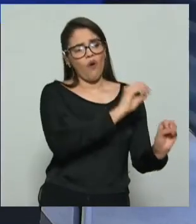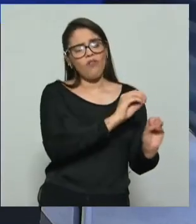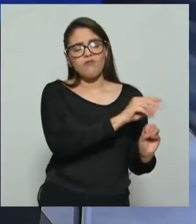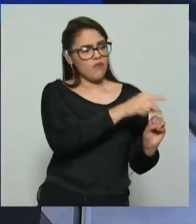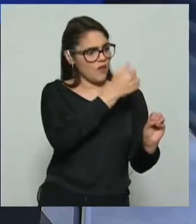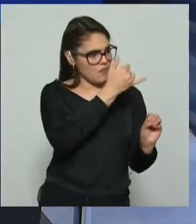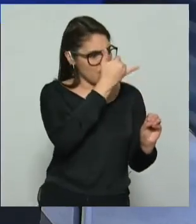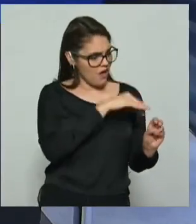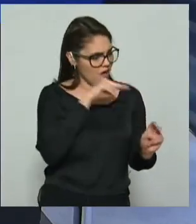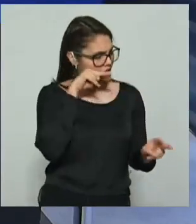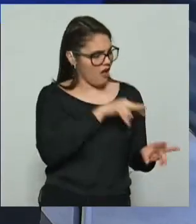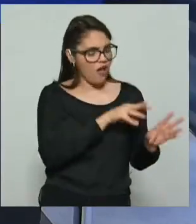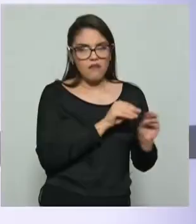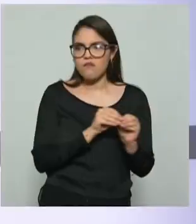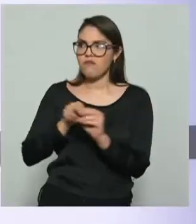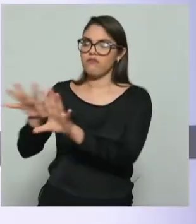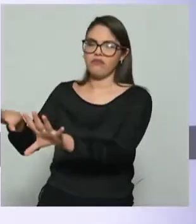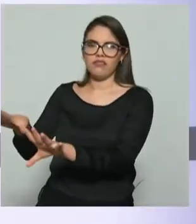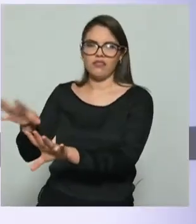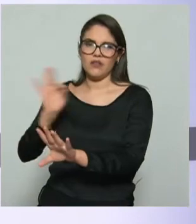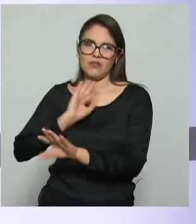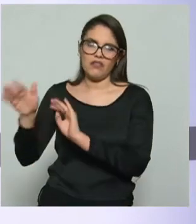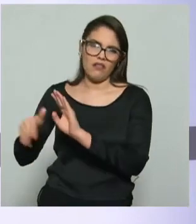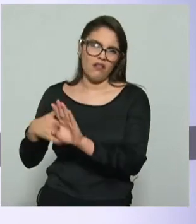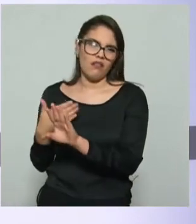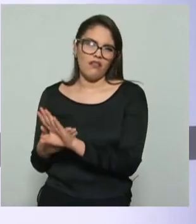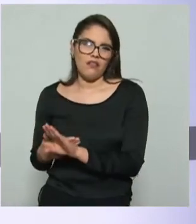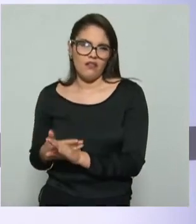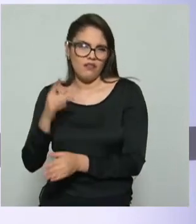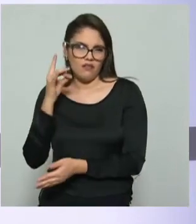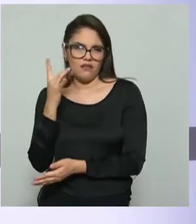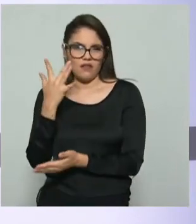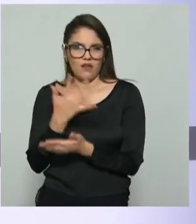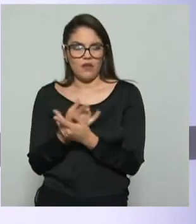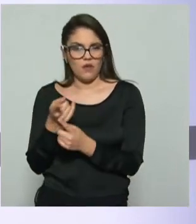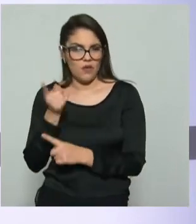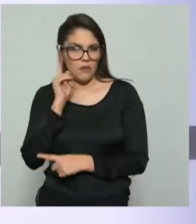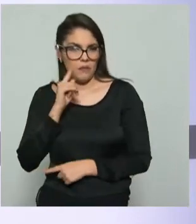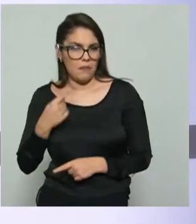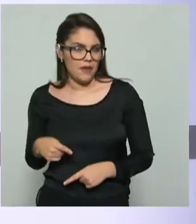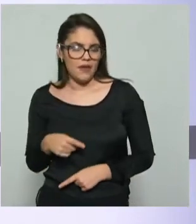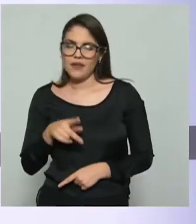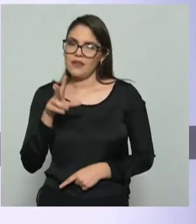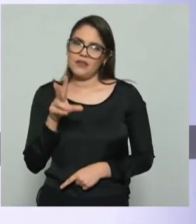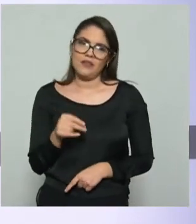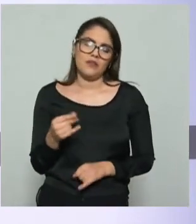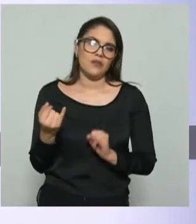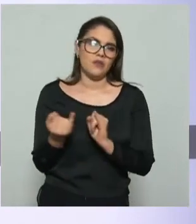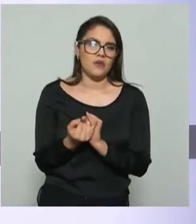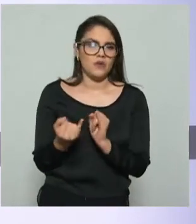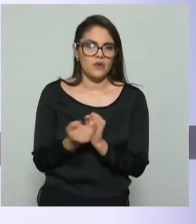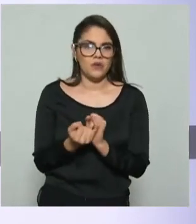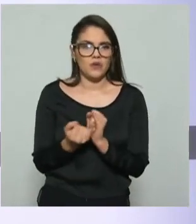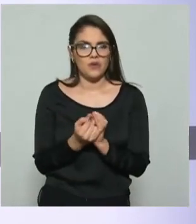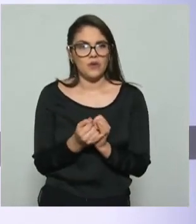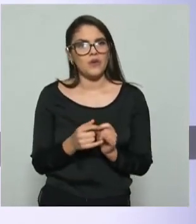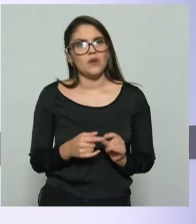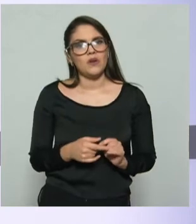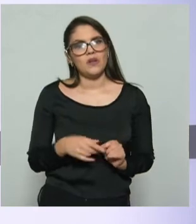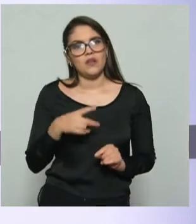tan sencillo, y obviamente para tu familia no es fácil, porque al final del día tú puedes asumir los costos políticos, como ya lo dice la